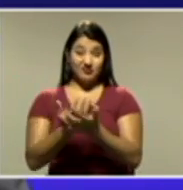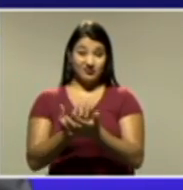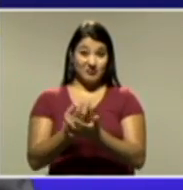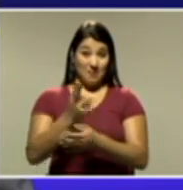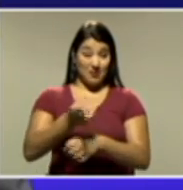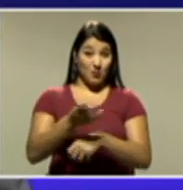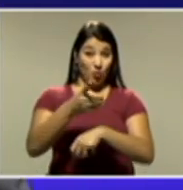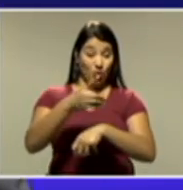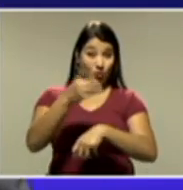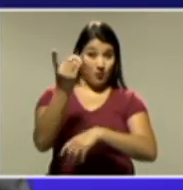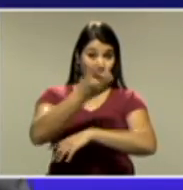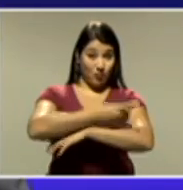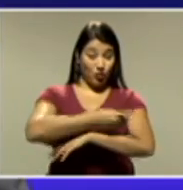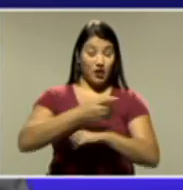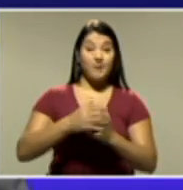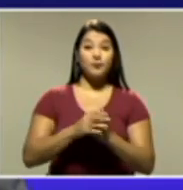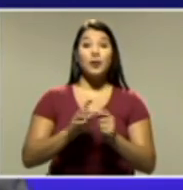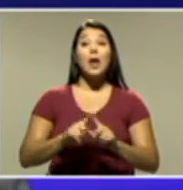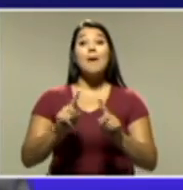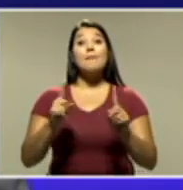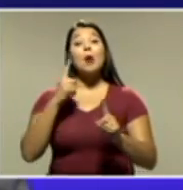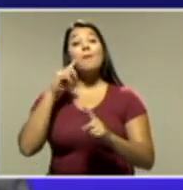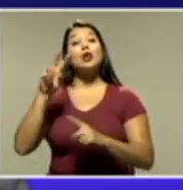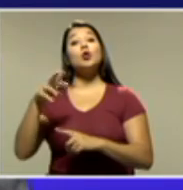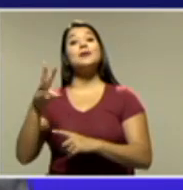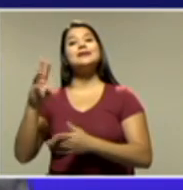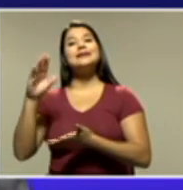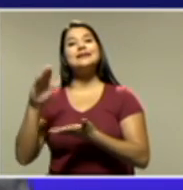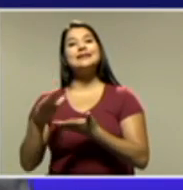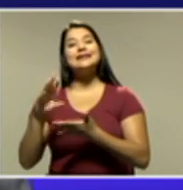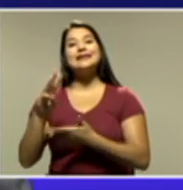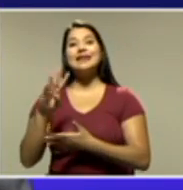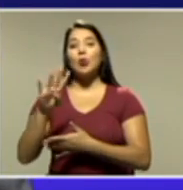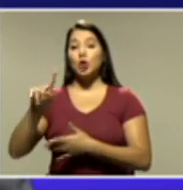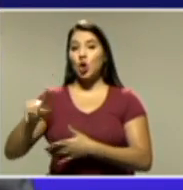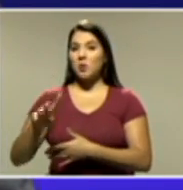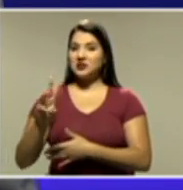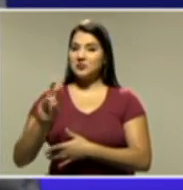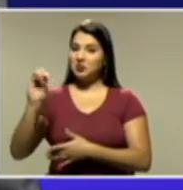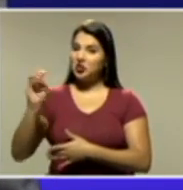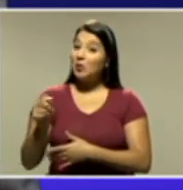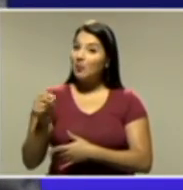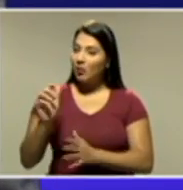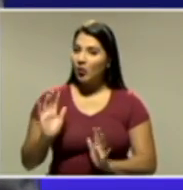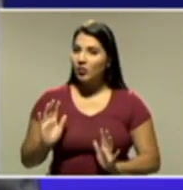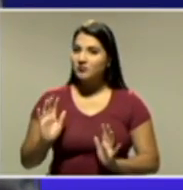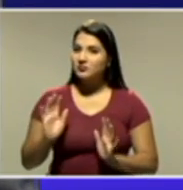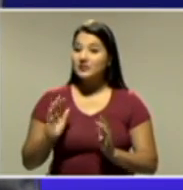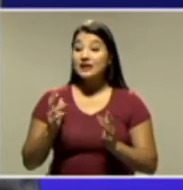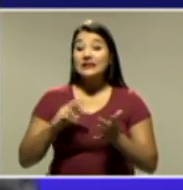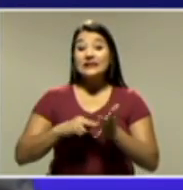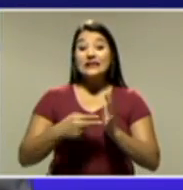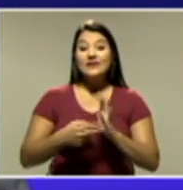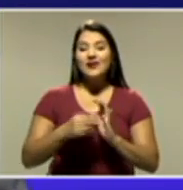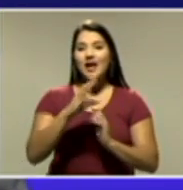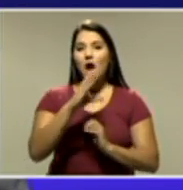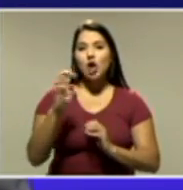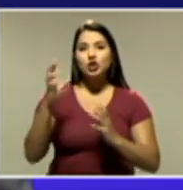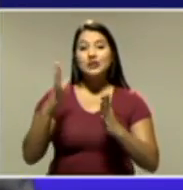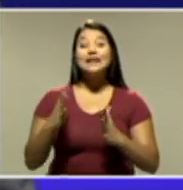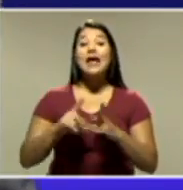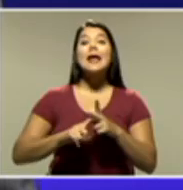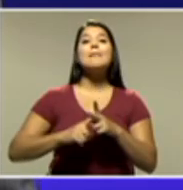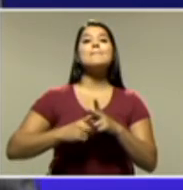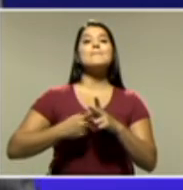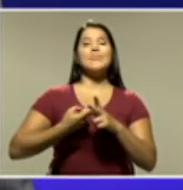había bajado levemente a un 64,6%. Es decir, que los costarricenses nos vamos acostumbrando